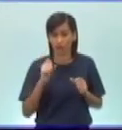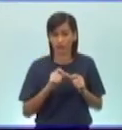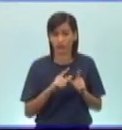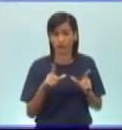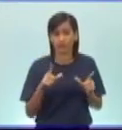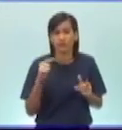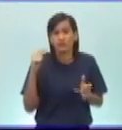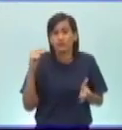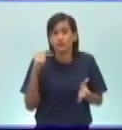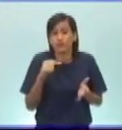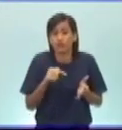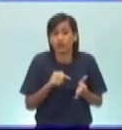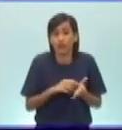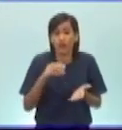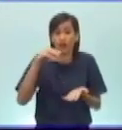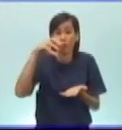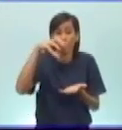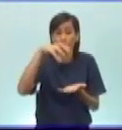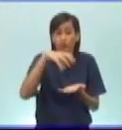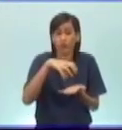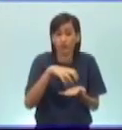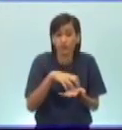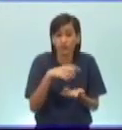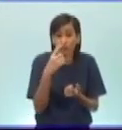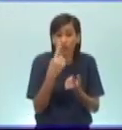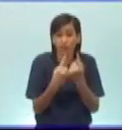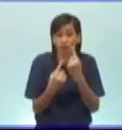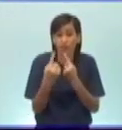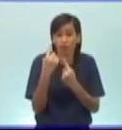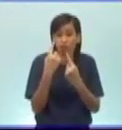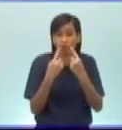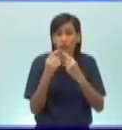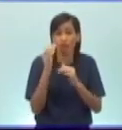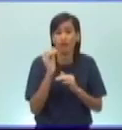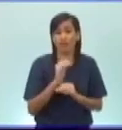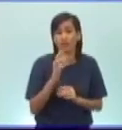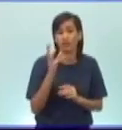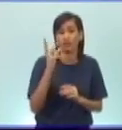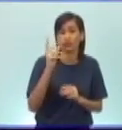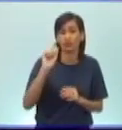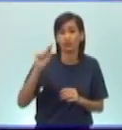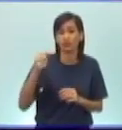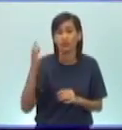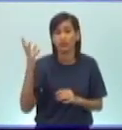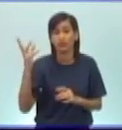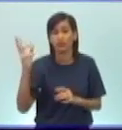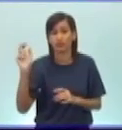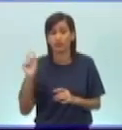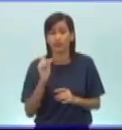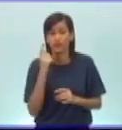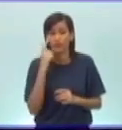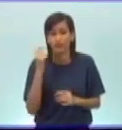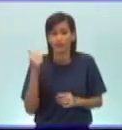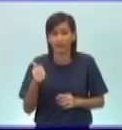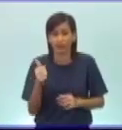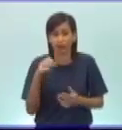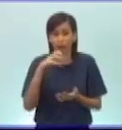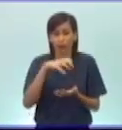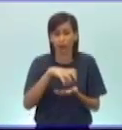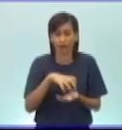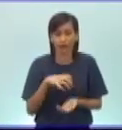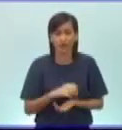la colocación de cada una de las expresiones decimales para que queden bien colocadas. Observemos.